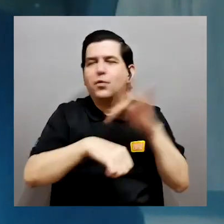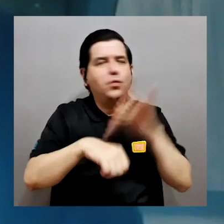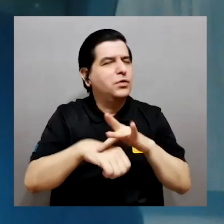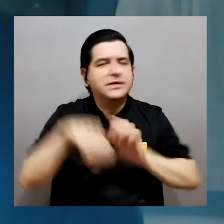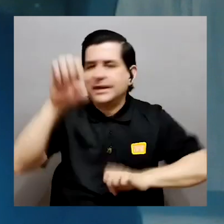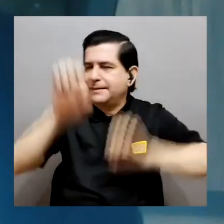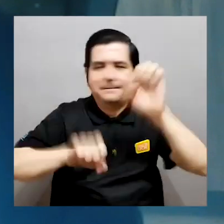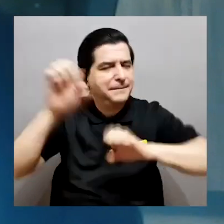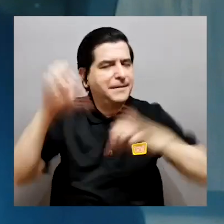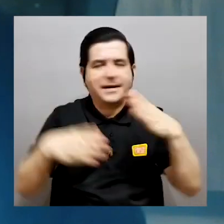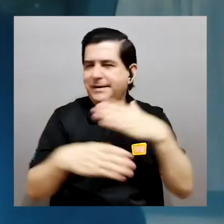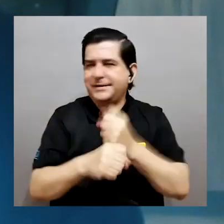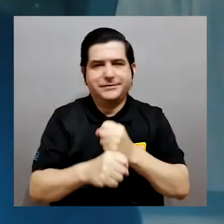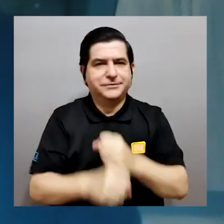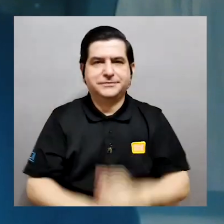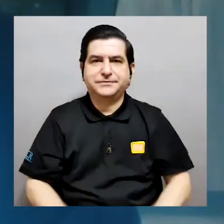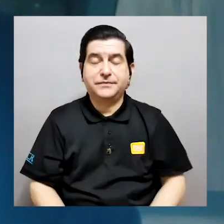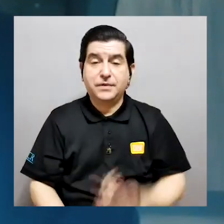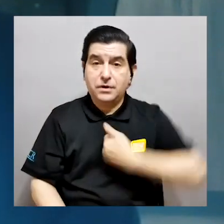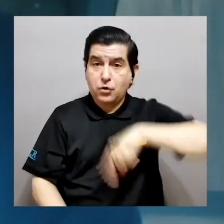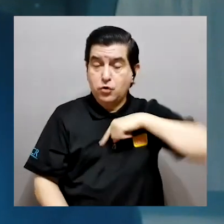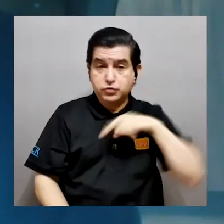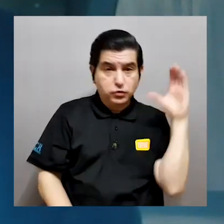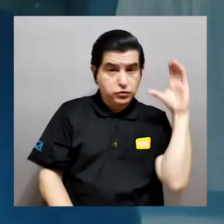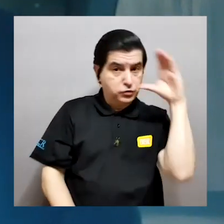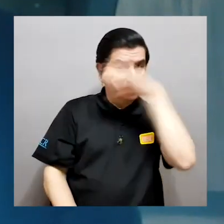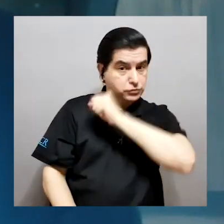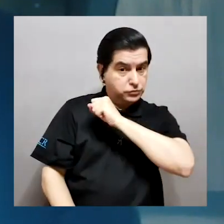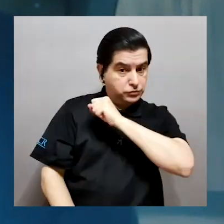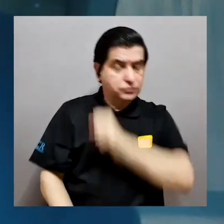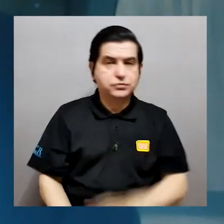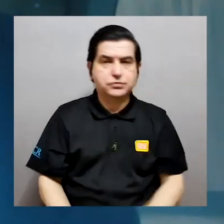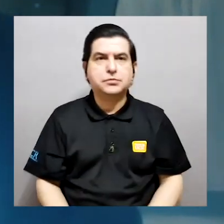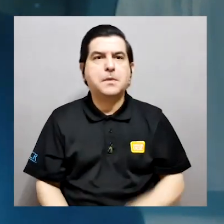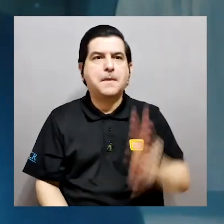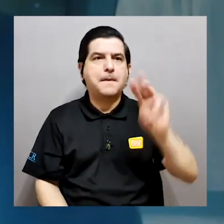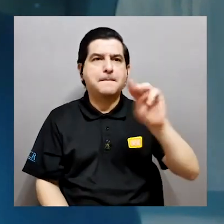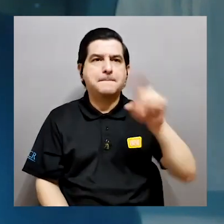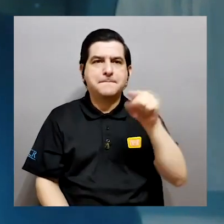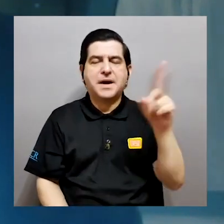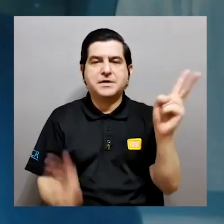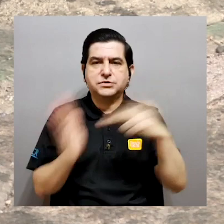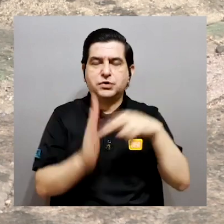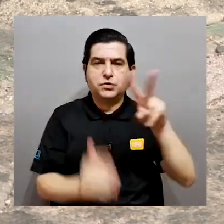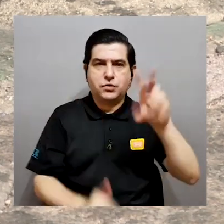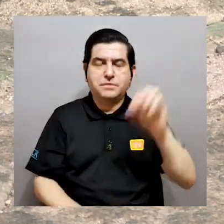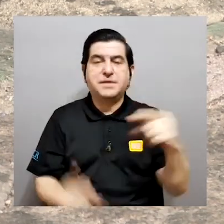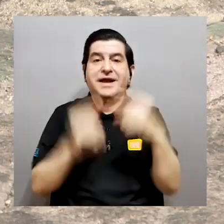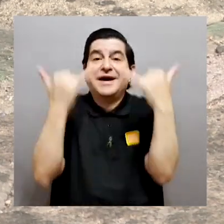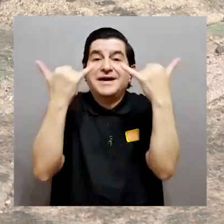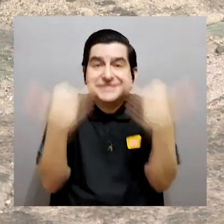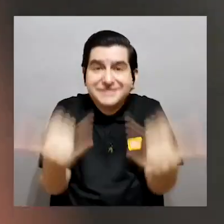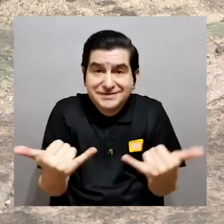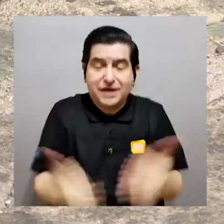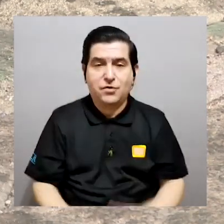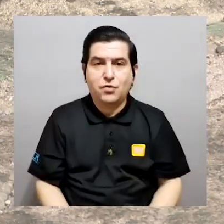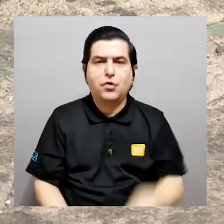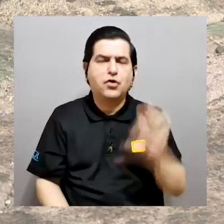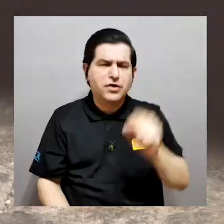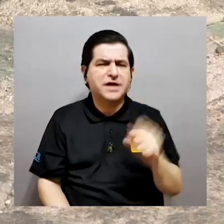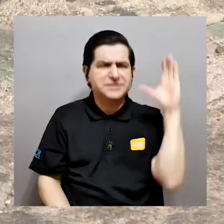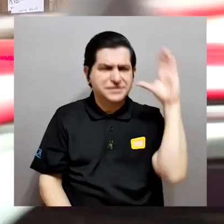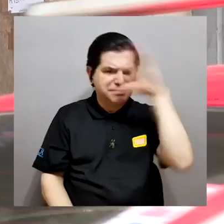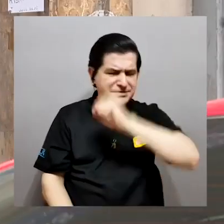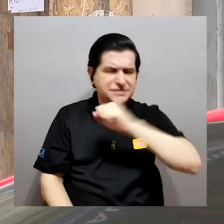valorarla, ¿verdad? Nosotros lo que hemos visto es que, digamos, de marzo del 2020 a la fecha, ¿verdad? Sí